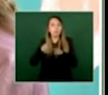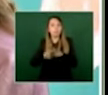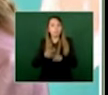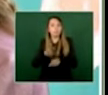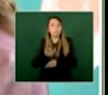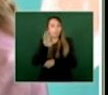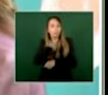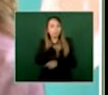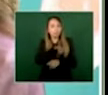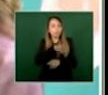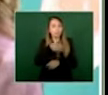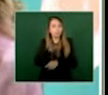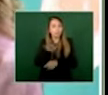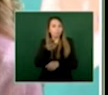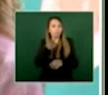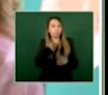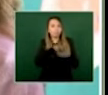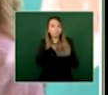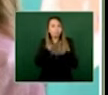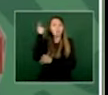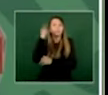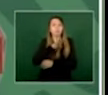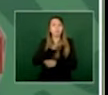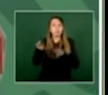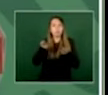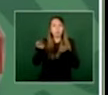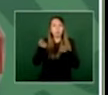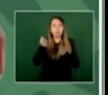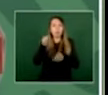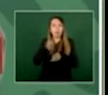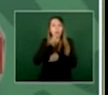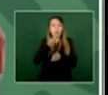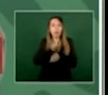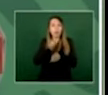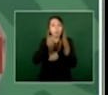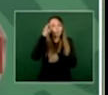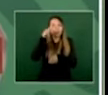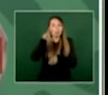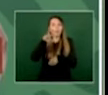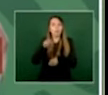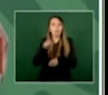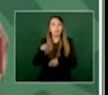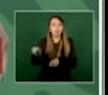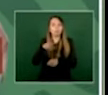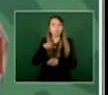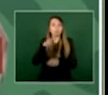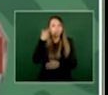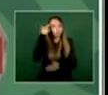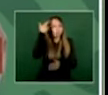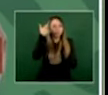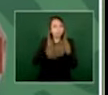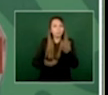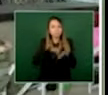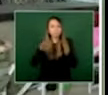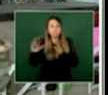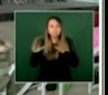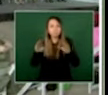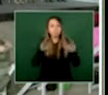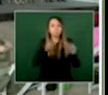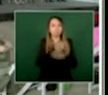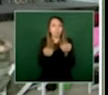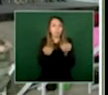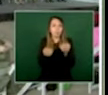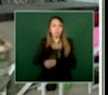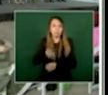de ignominia. Hay que decirles a los senadores, no, señores, ni los adversarios son traidores a la patria, ni